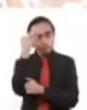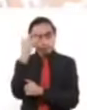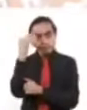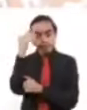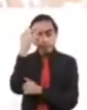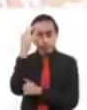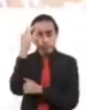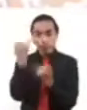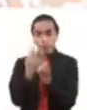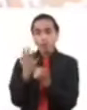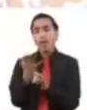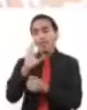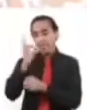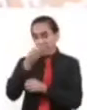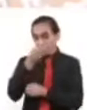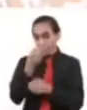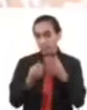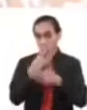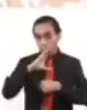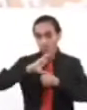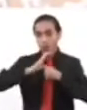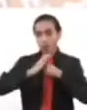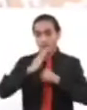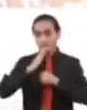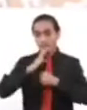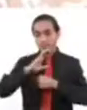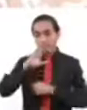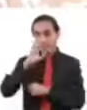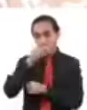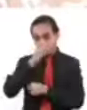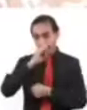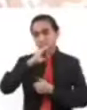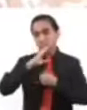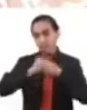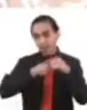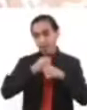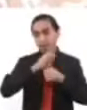empieza un nuevo año Entonces no hay nada de qué preocuparse